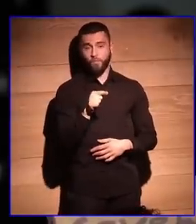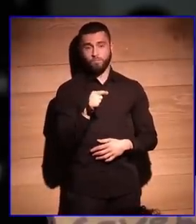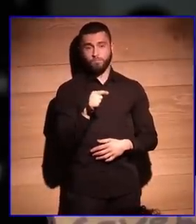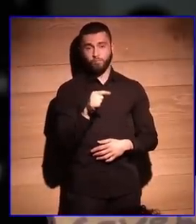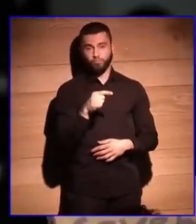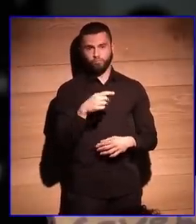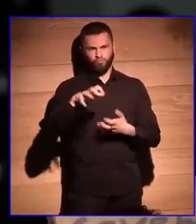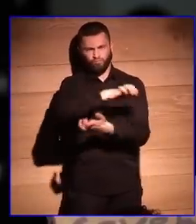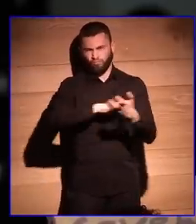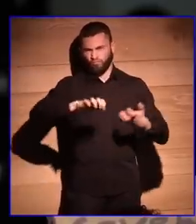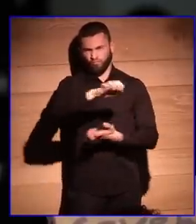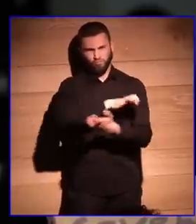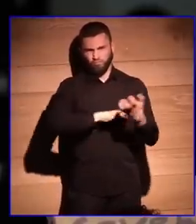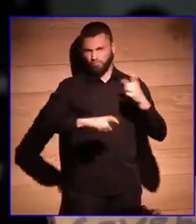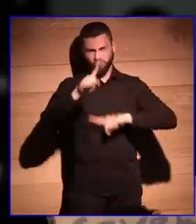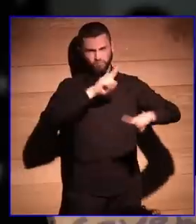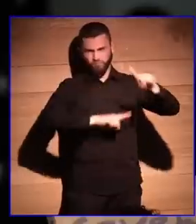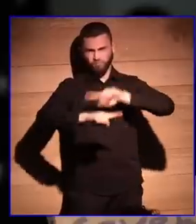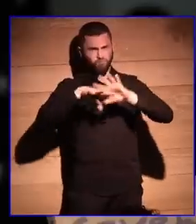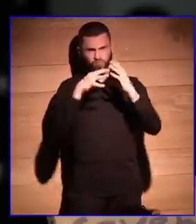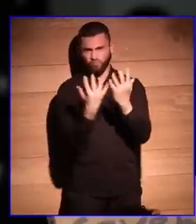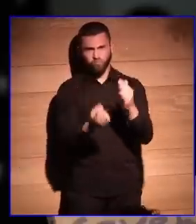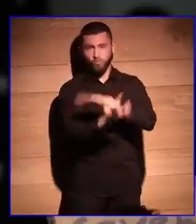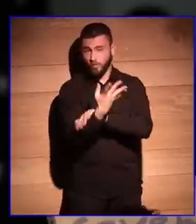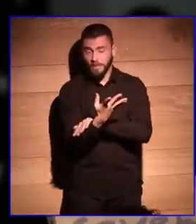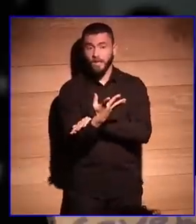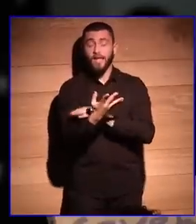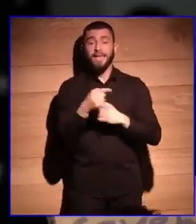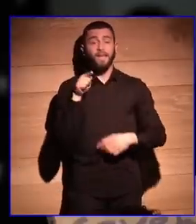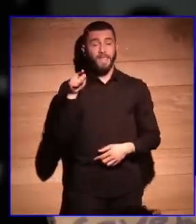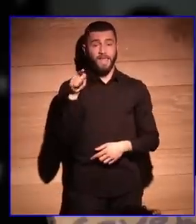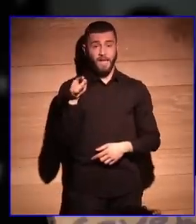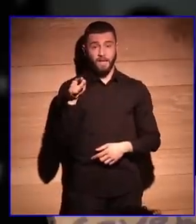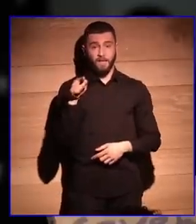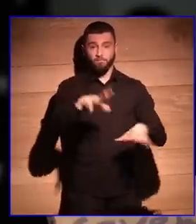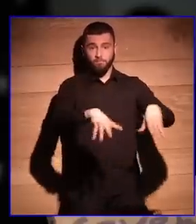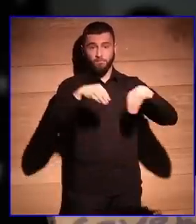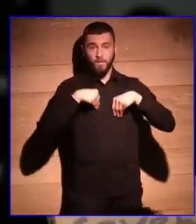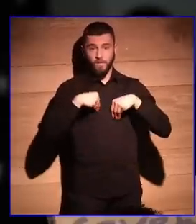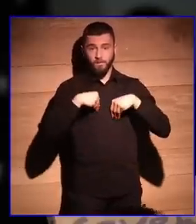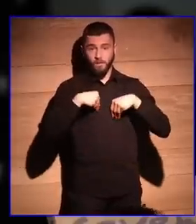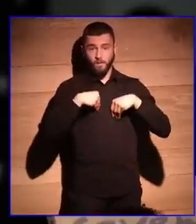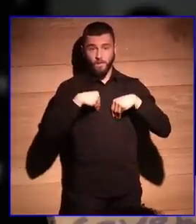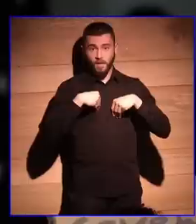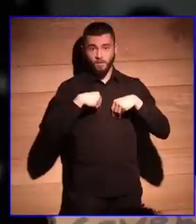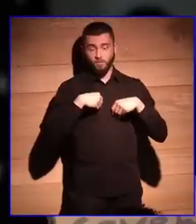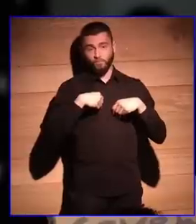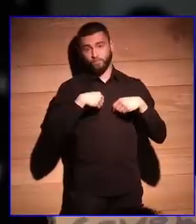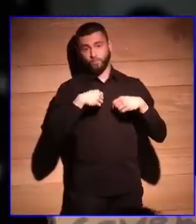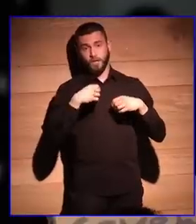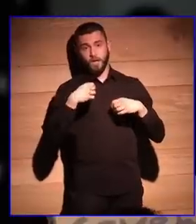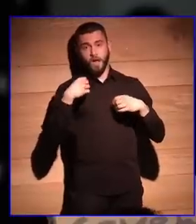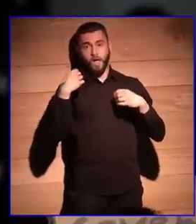un holocausto prácticamente planetario. Y él, sin embargo, asume que con una visión superior